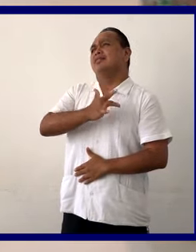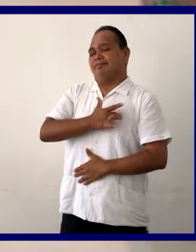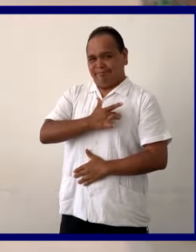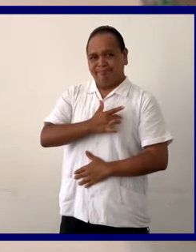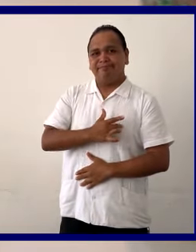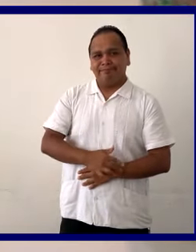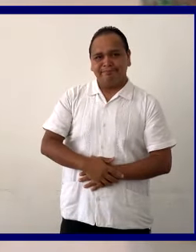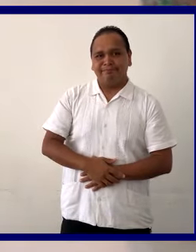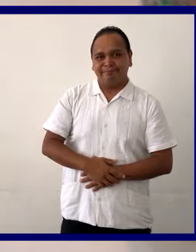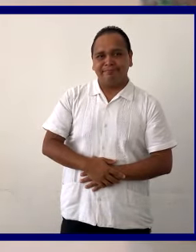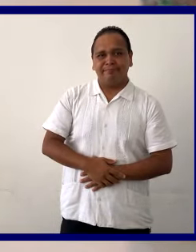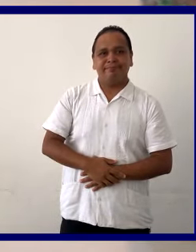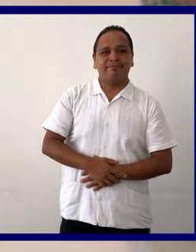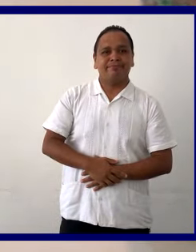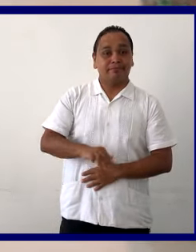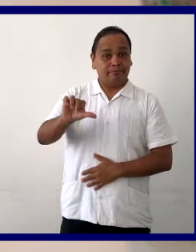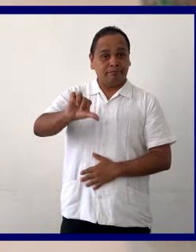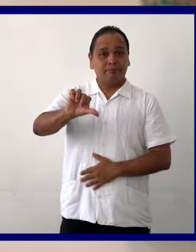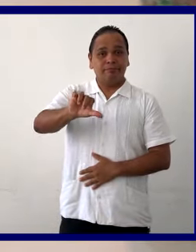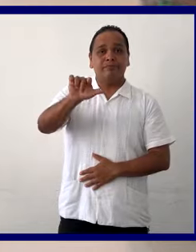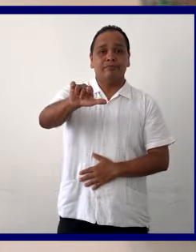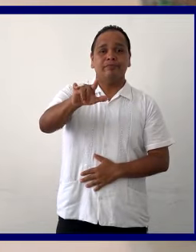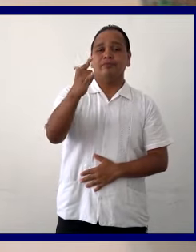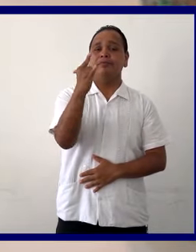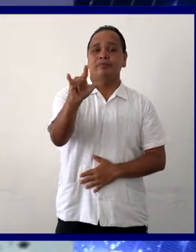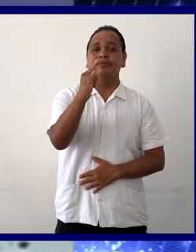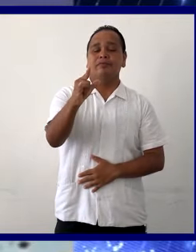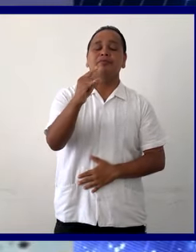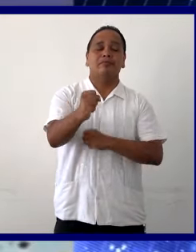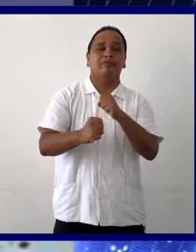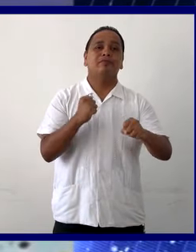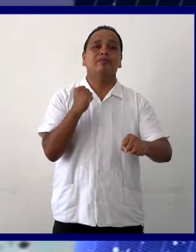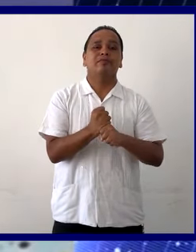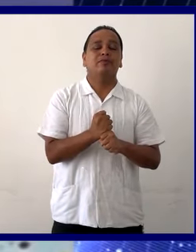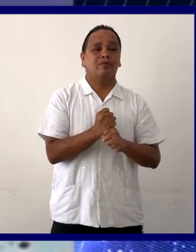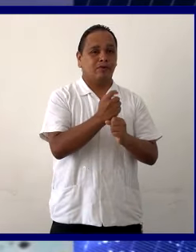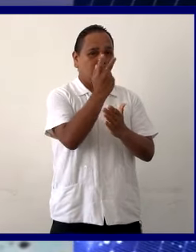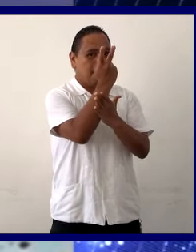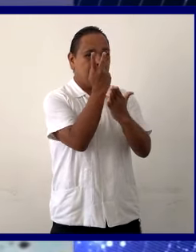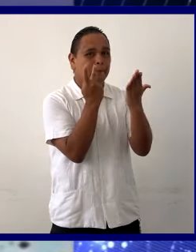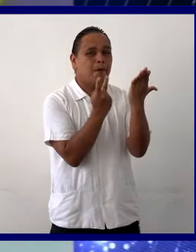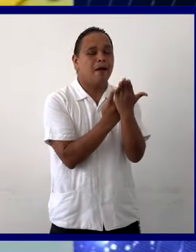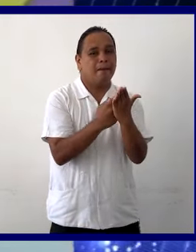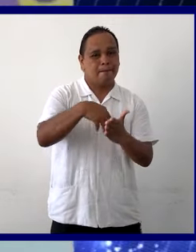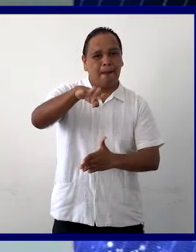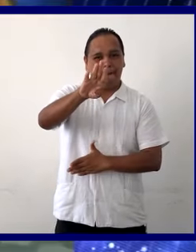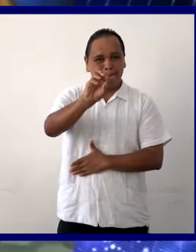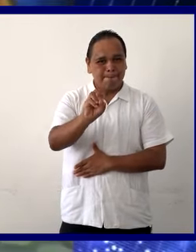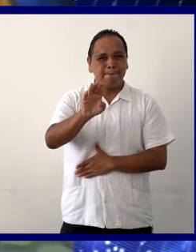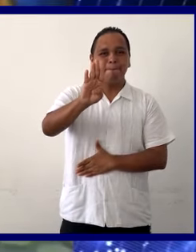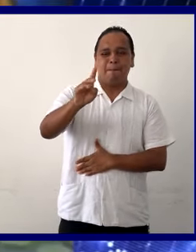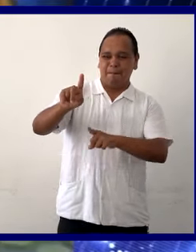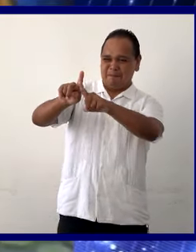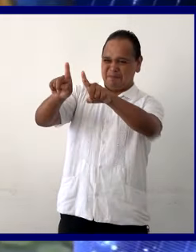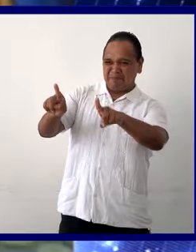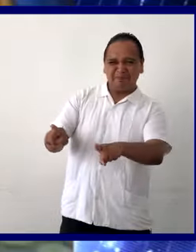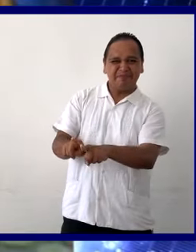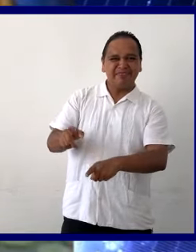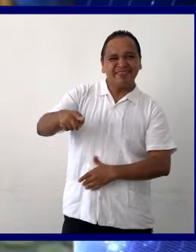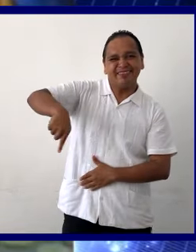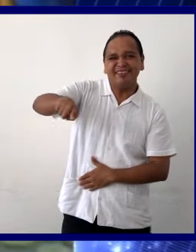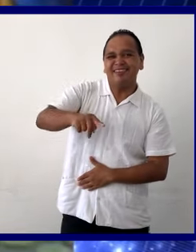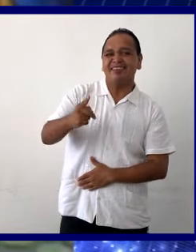Hoy, 17 de julio, se cumplen exactamente 20 años del estreno del primer episodio regular de Bob Esponja. A pesar de que el piloto de la serie se estrenó